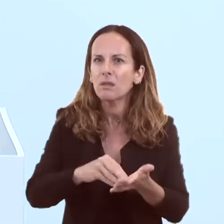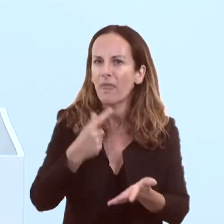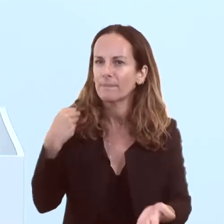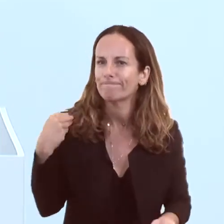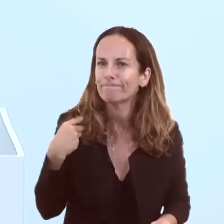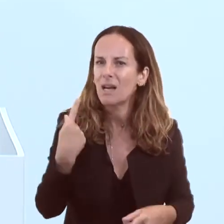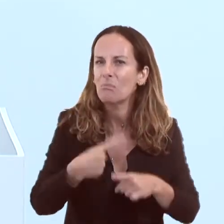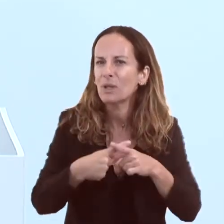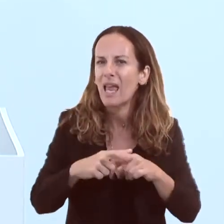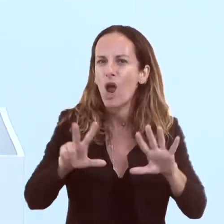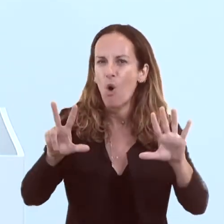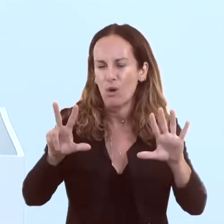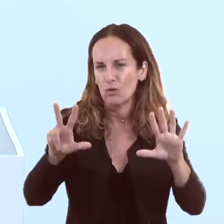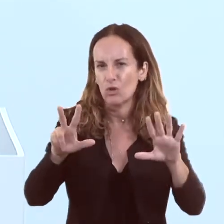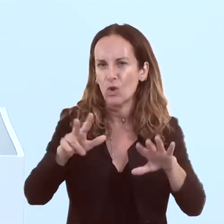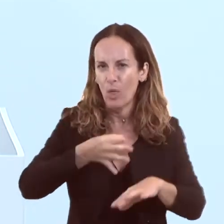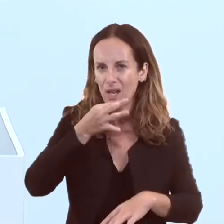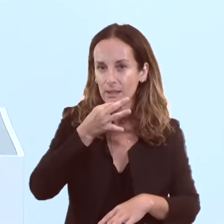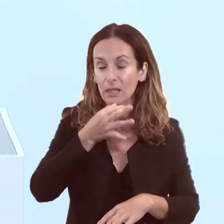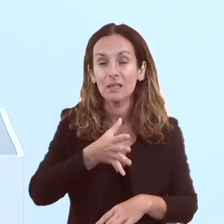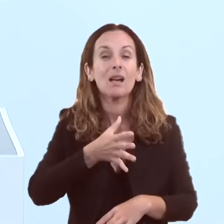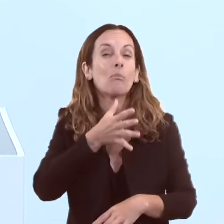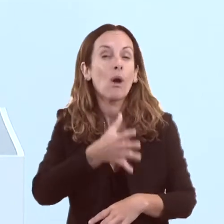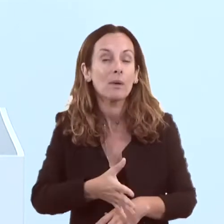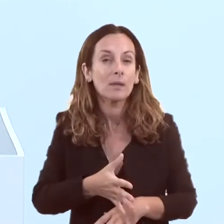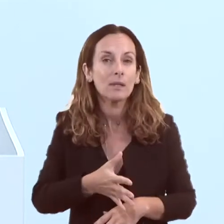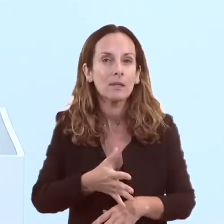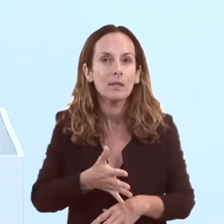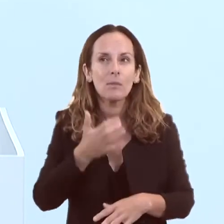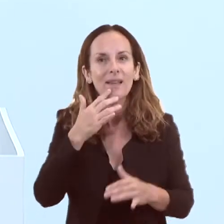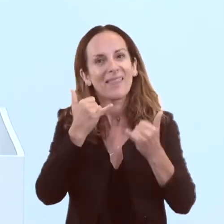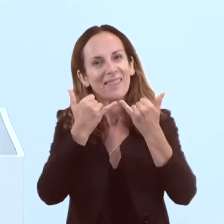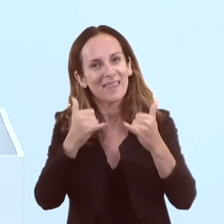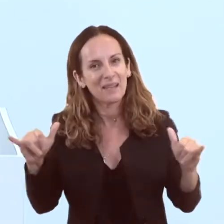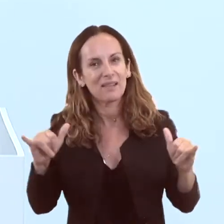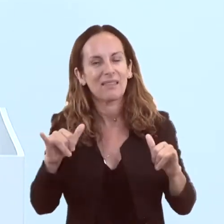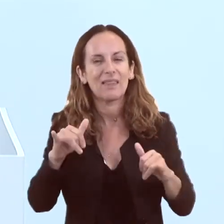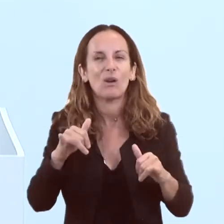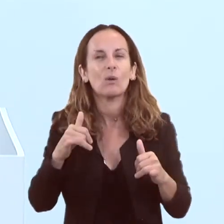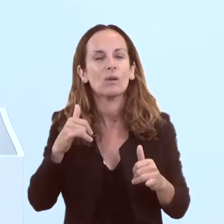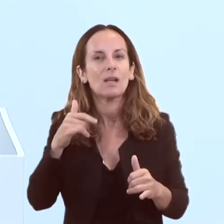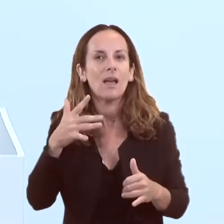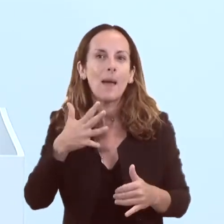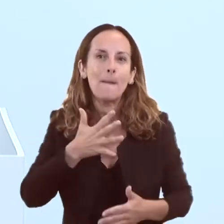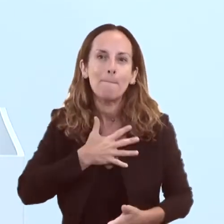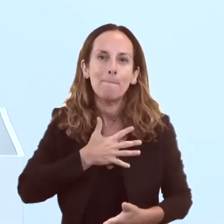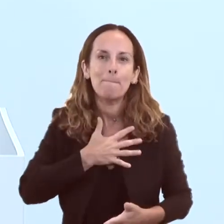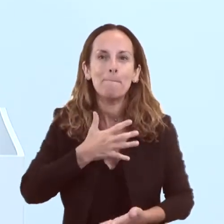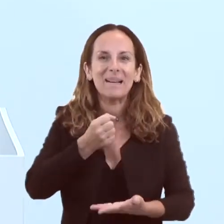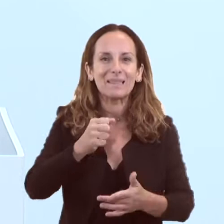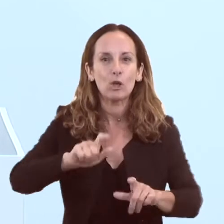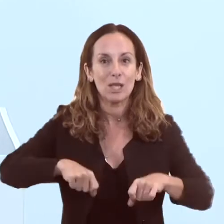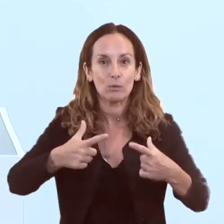a las 8 Pues porque se intenta si vamos a celebrar el patrimonio natural la Sierra de tramontana vamos a